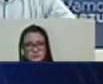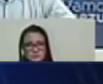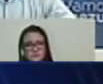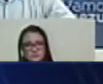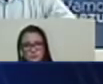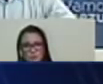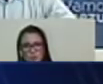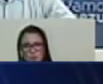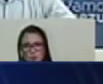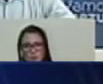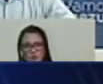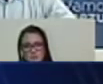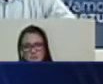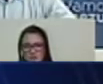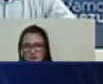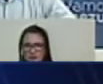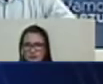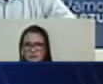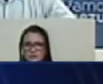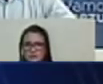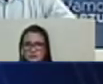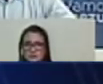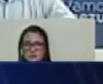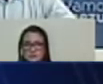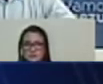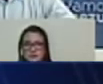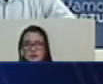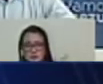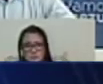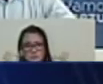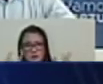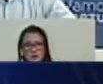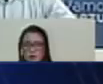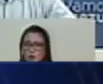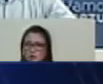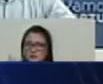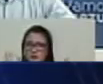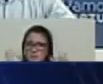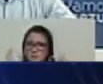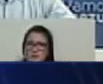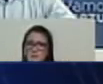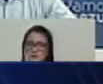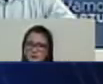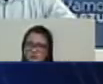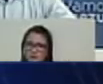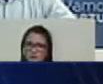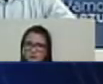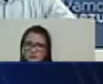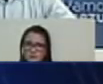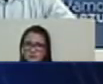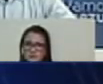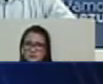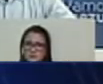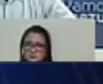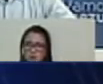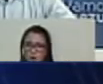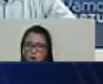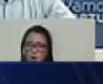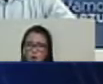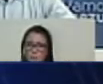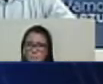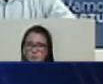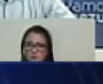Venezuela el día de ayer. Una victoria de proporciones épicas. Y todo hay que decirlo.